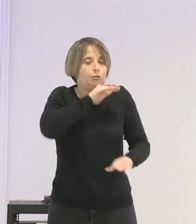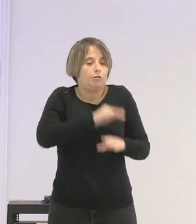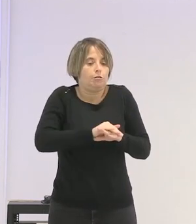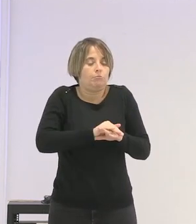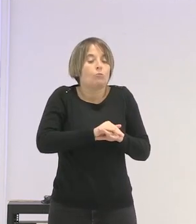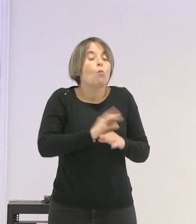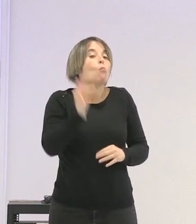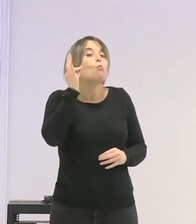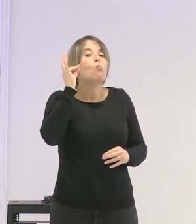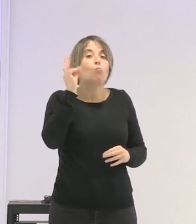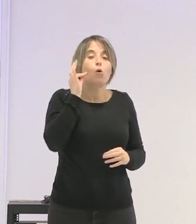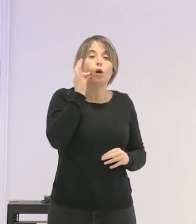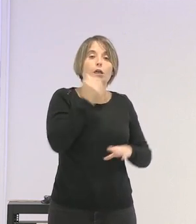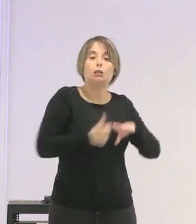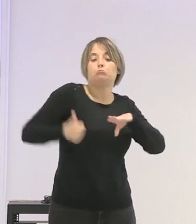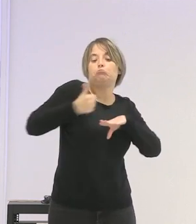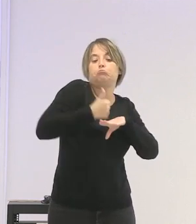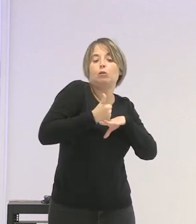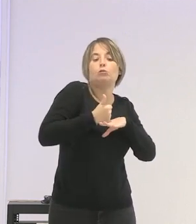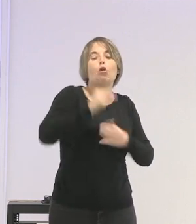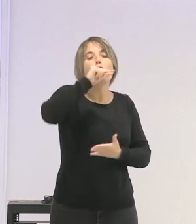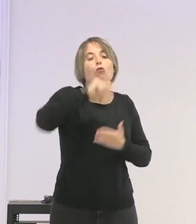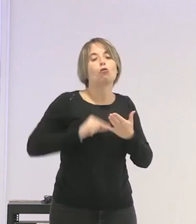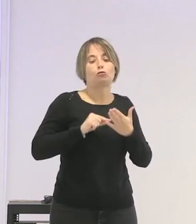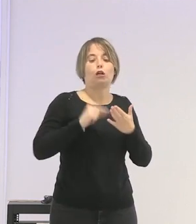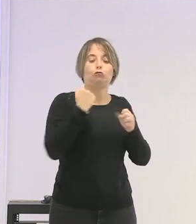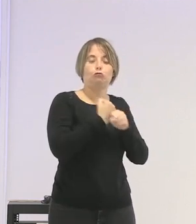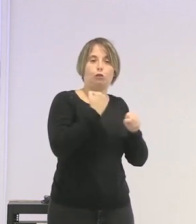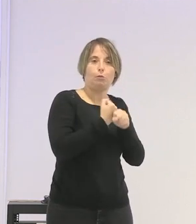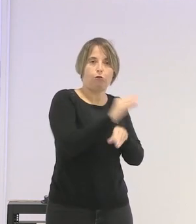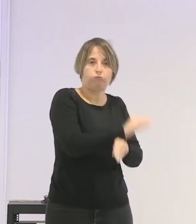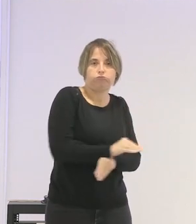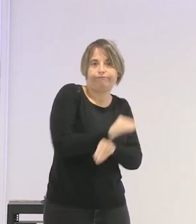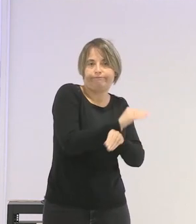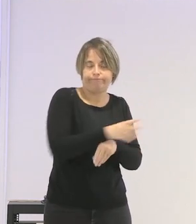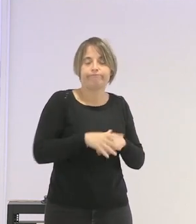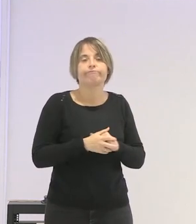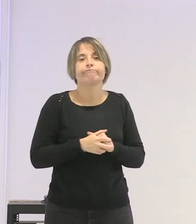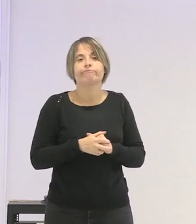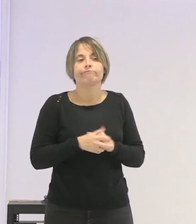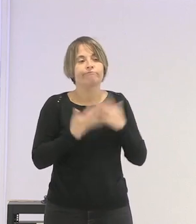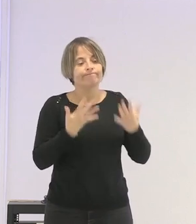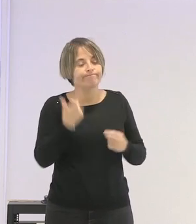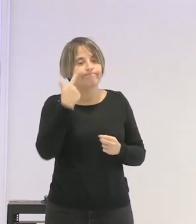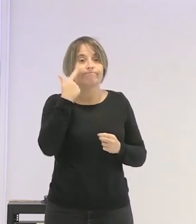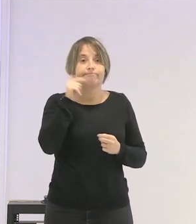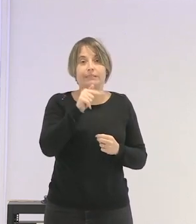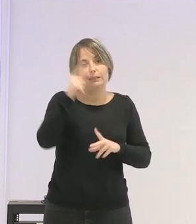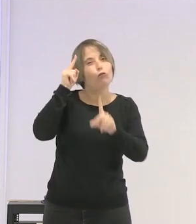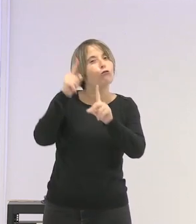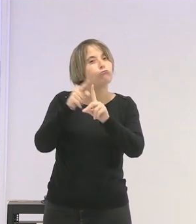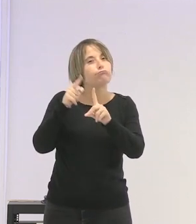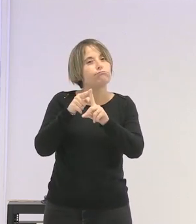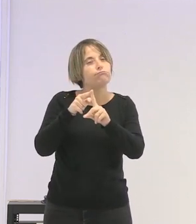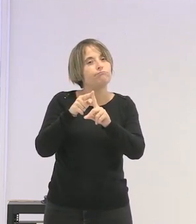las que tienen trabajo doméstico, trabajo de cuidados asalariado, etcétera, ¿no? Entonces, bueno, esta es la idea esta de lo que